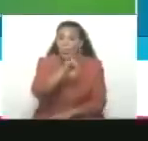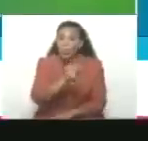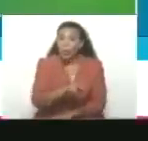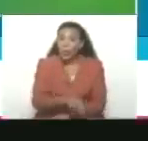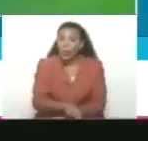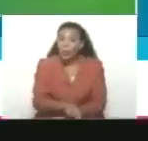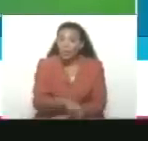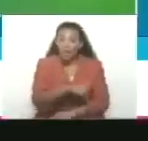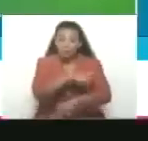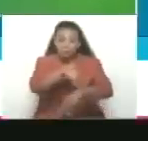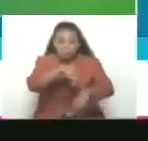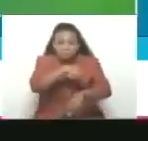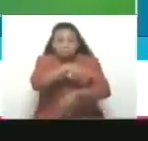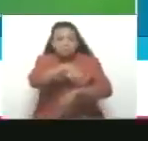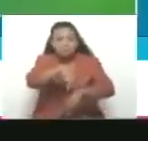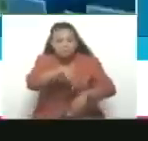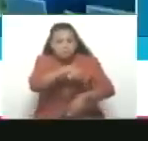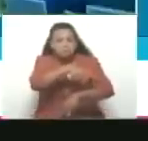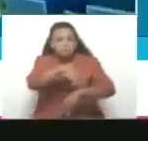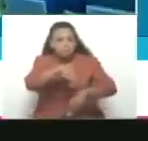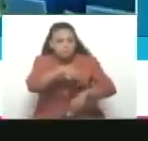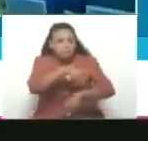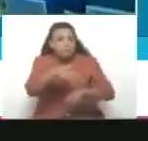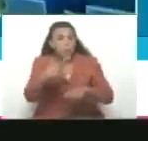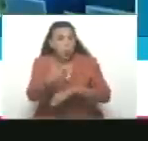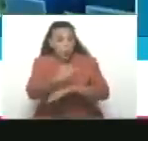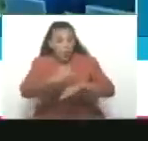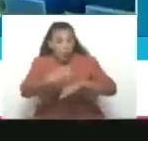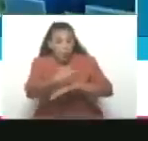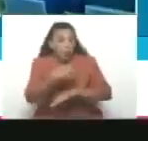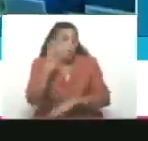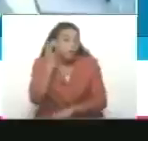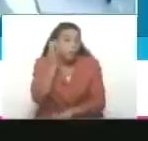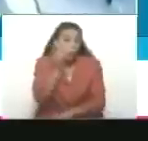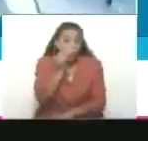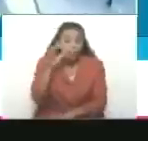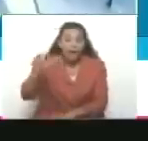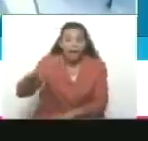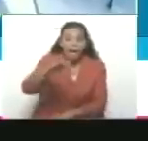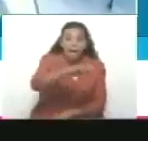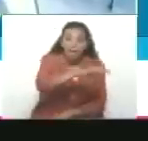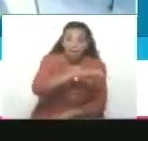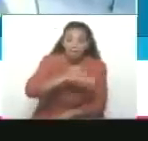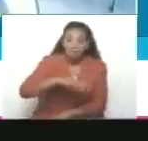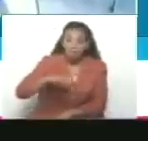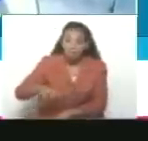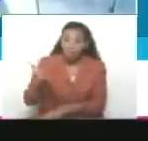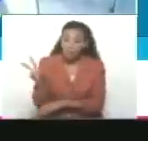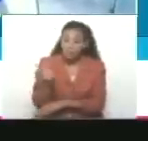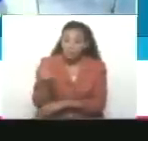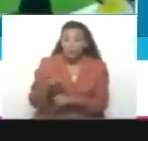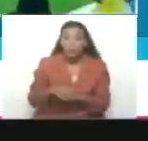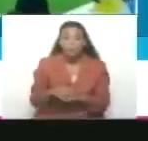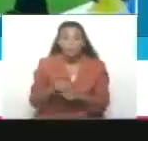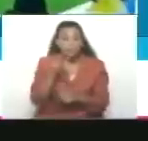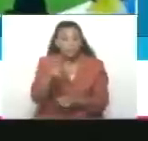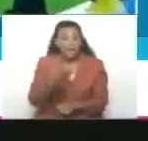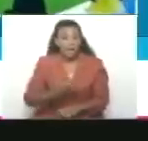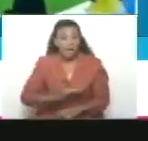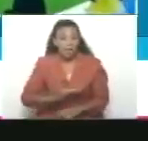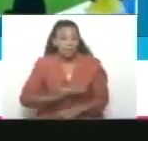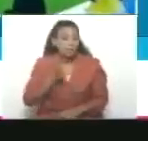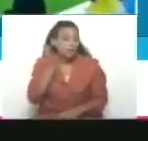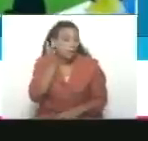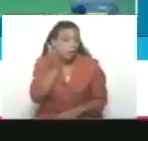nos lleva varias horas ahí están todos los gobernadores gobernadoras revolucionarios alcalde